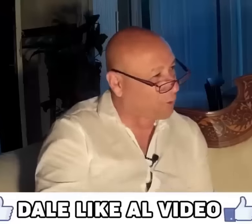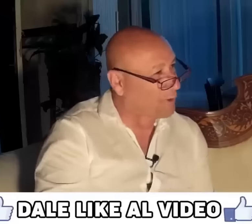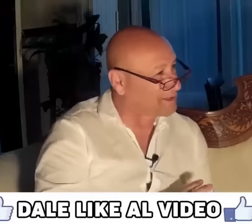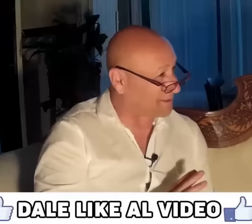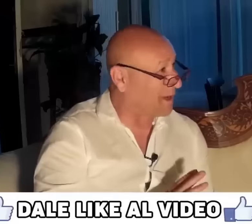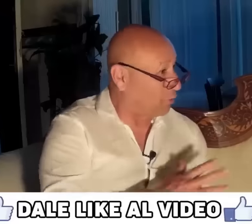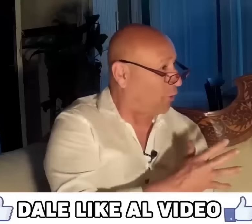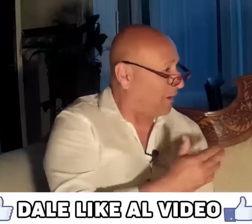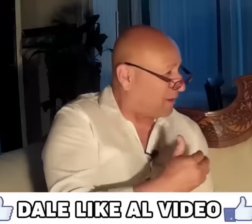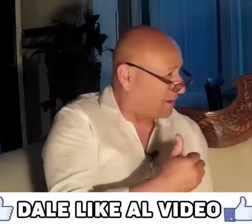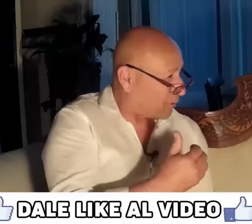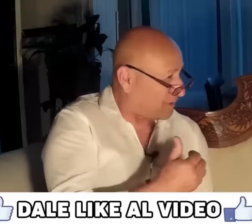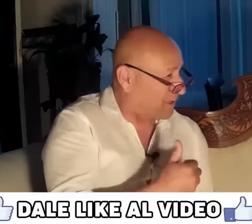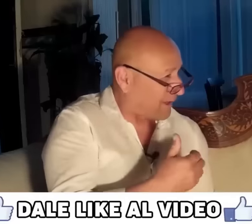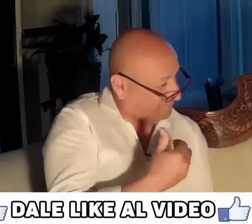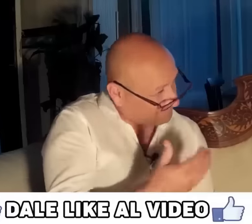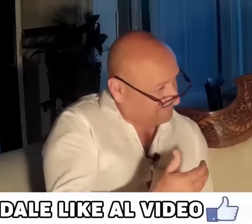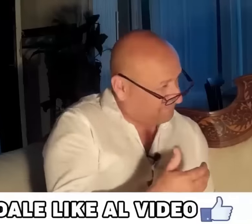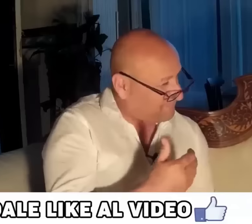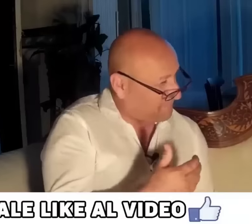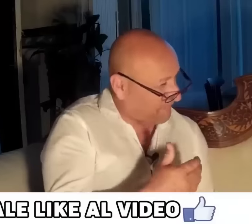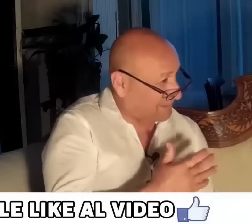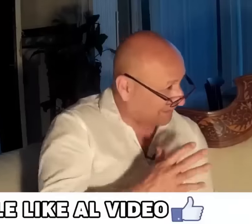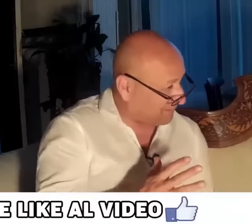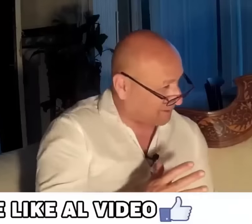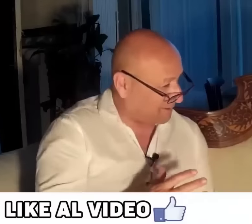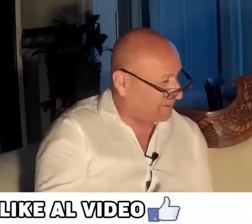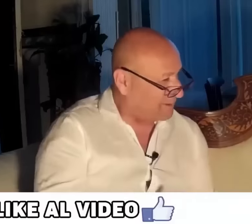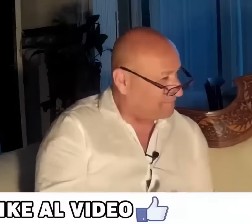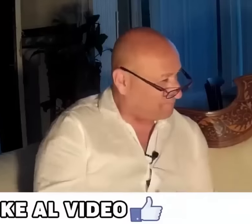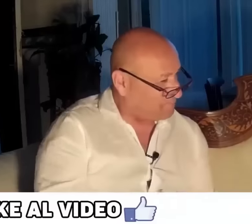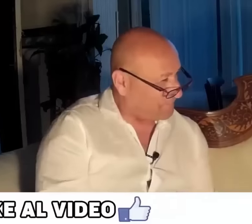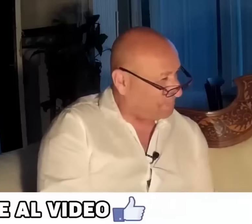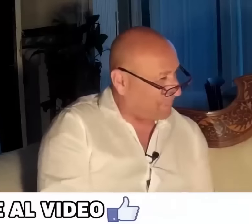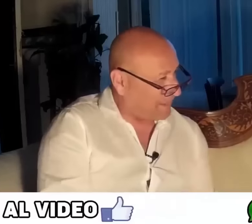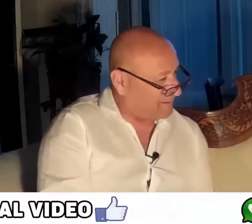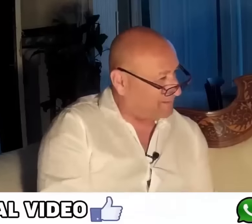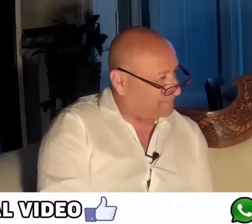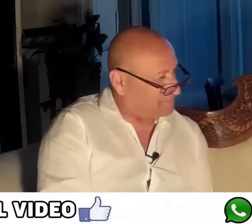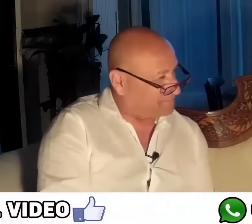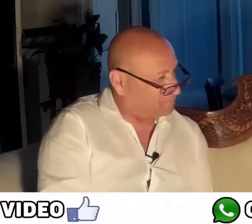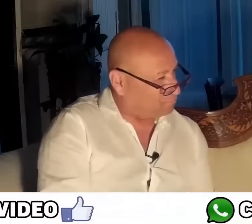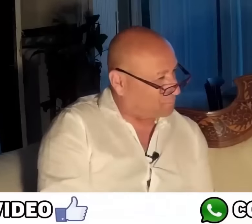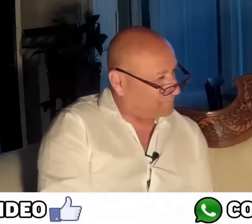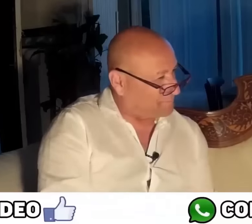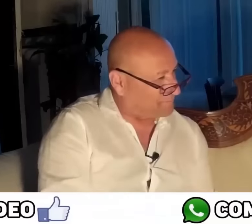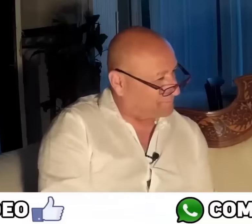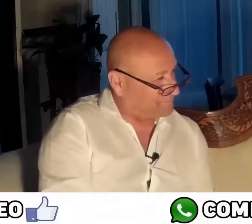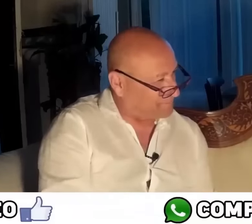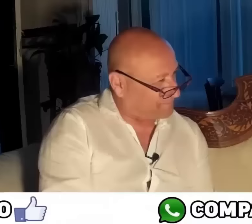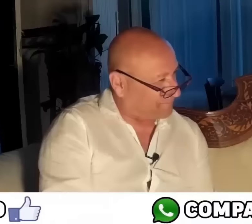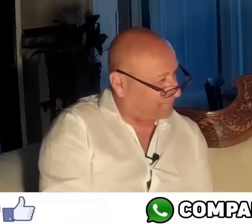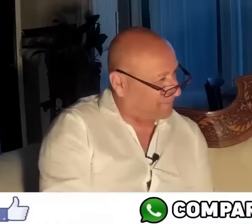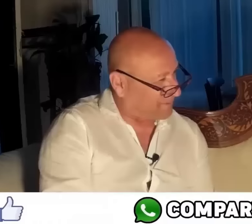los propios jueces. No, yo no tengo jueces. Soluciones. No, quiero decir que... Yo doy ideas. Exactamente. Ahora, el sistema judicial